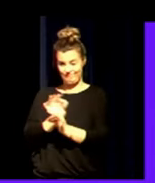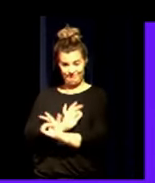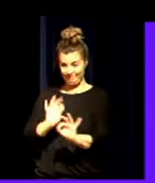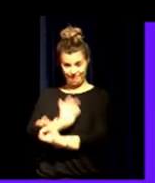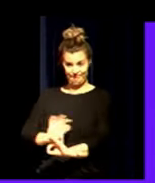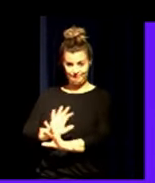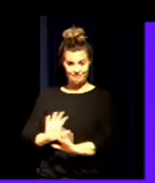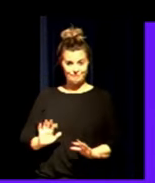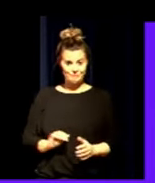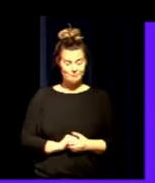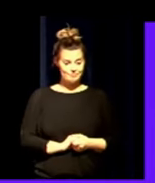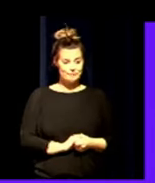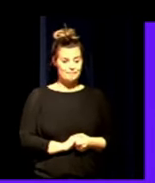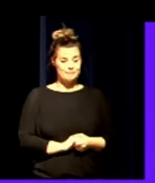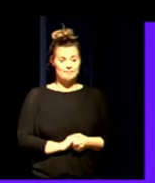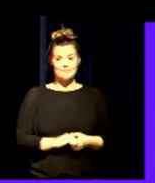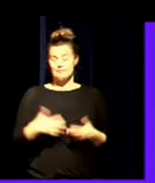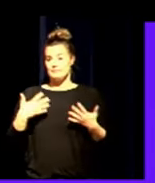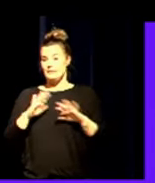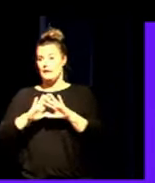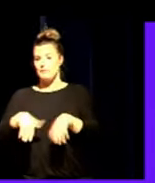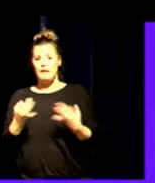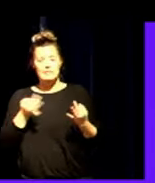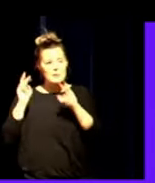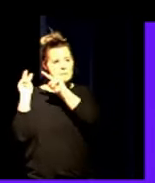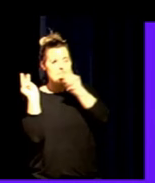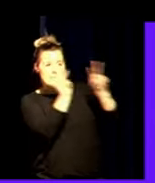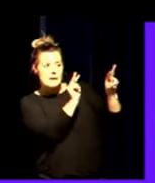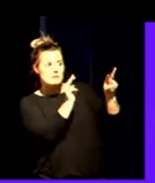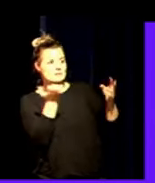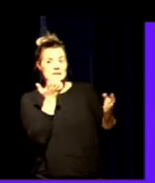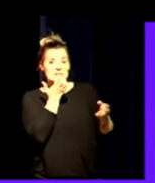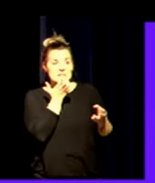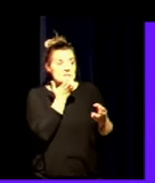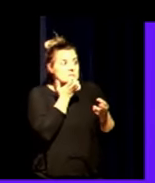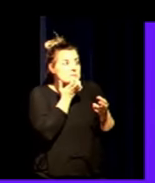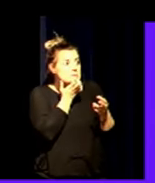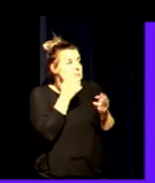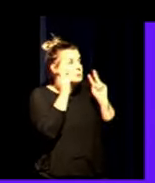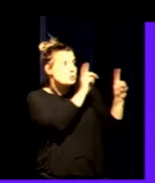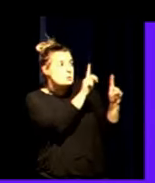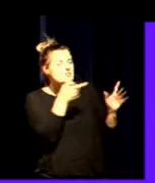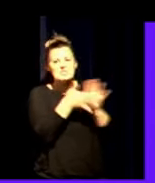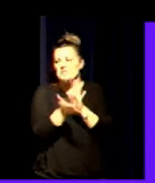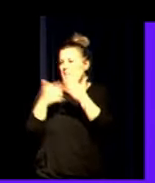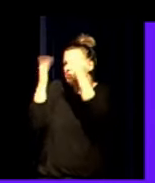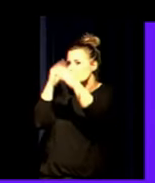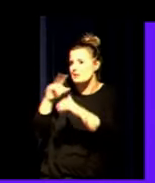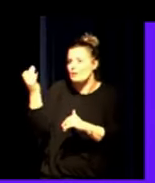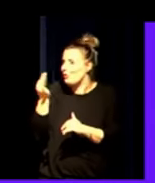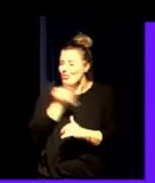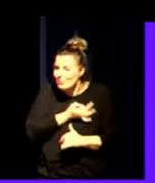tanto, tienen que verse, visualizarse, lo que no se ve no existe. Tiene que